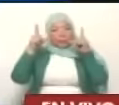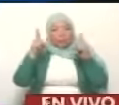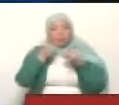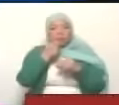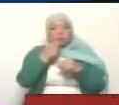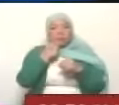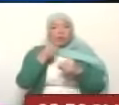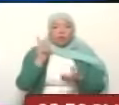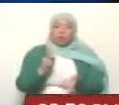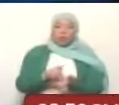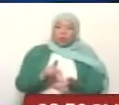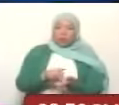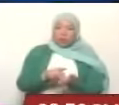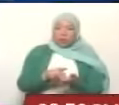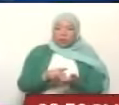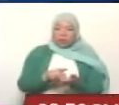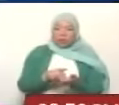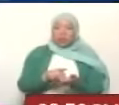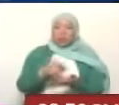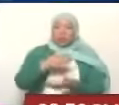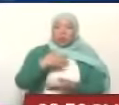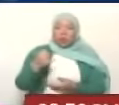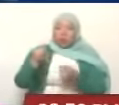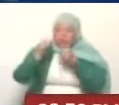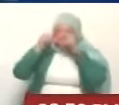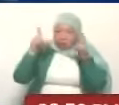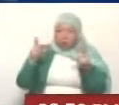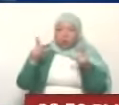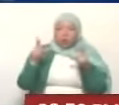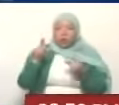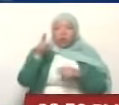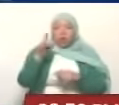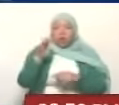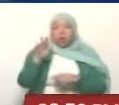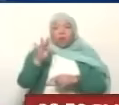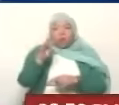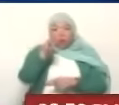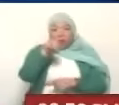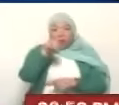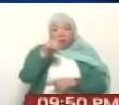Impresionante, porque qué. Yo quedé impresionado con el Factor M ayer.